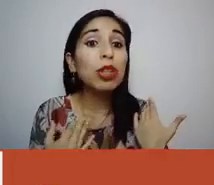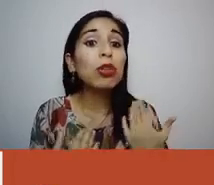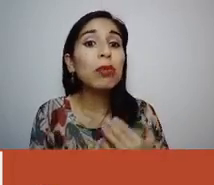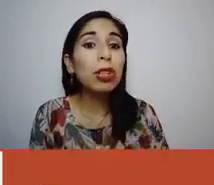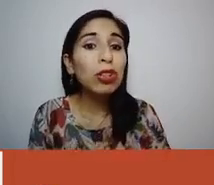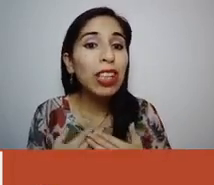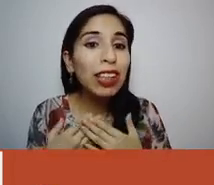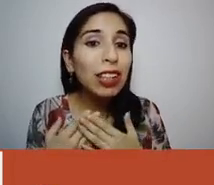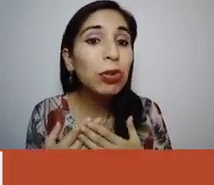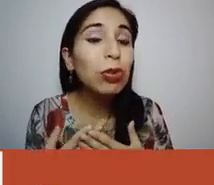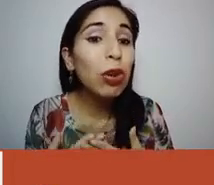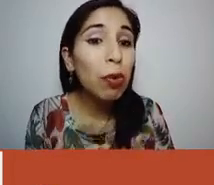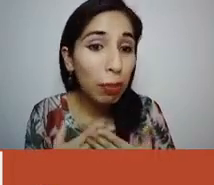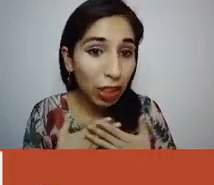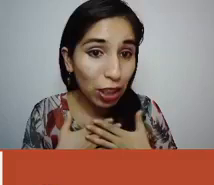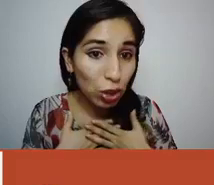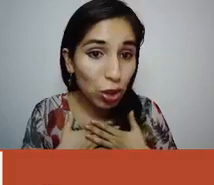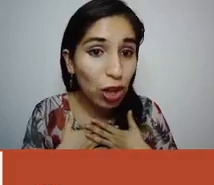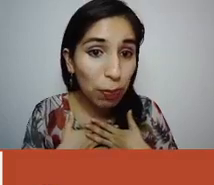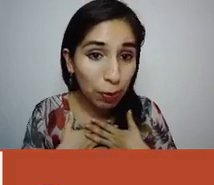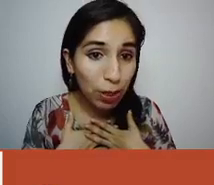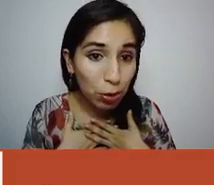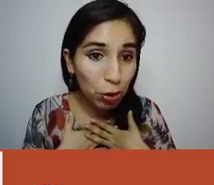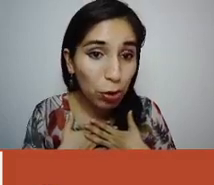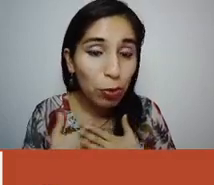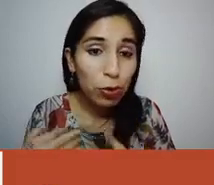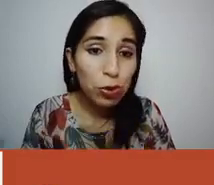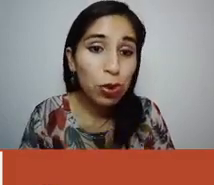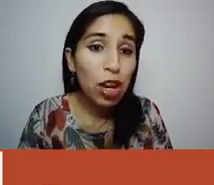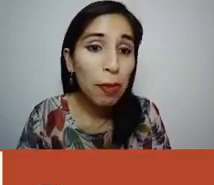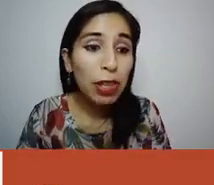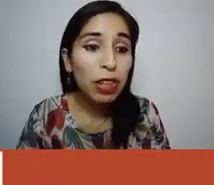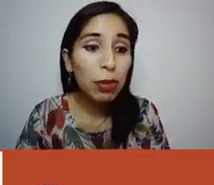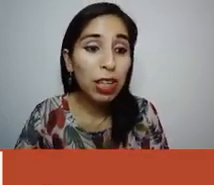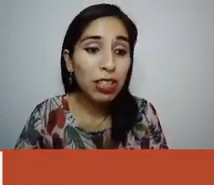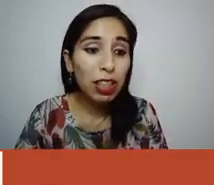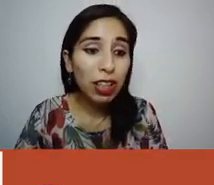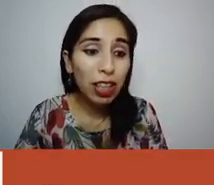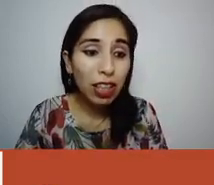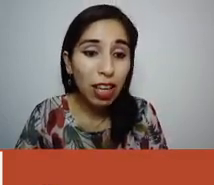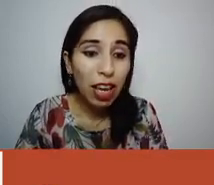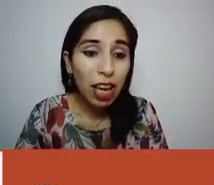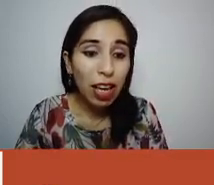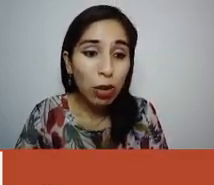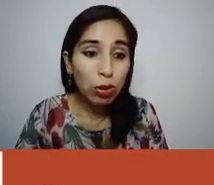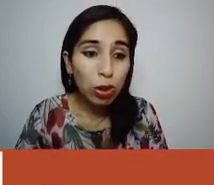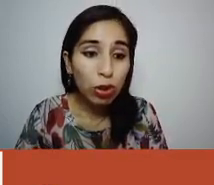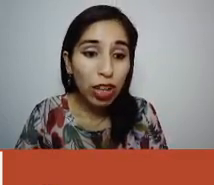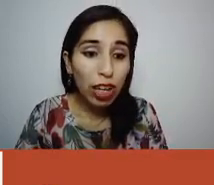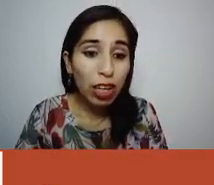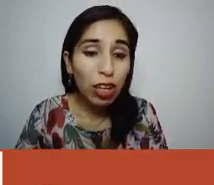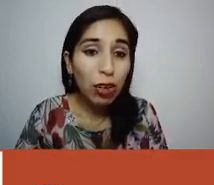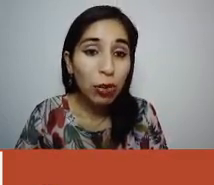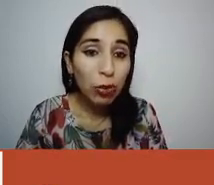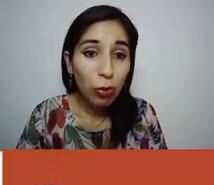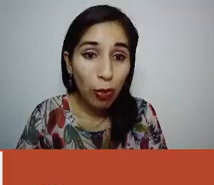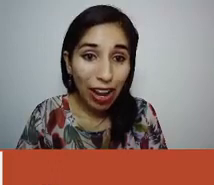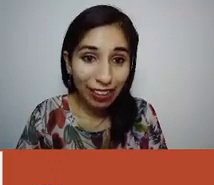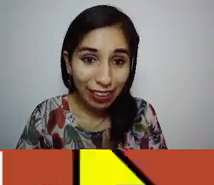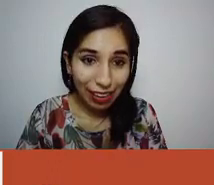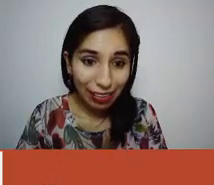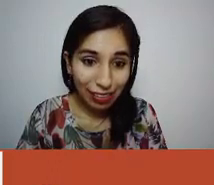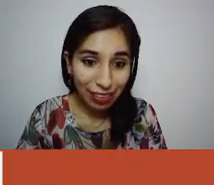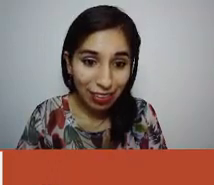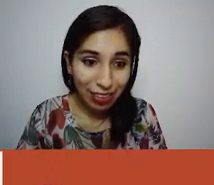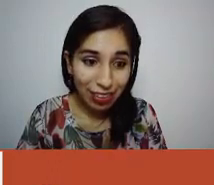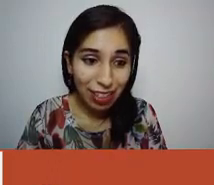mi documento ya tiene un nombre que yo le he puesto solamente voy a hacer clic en la opción de guardar